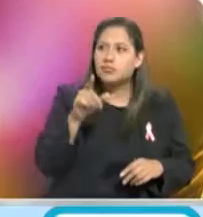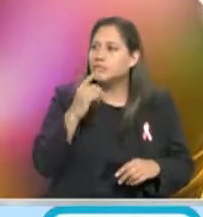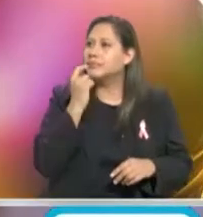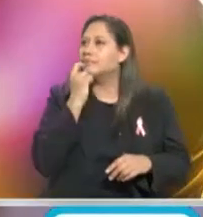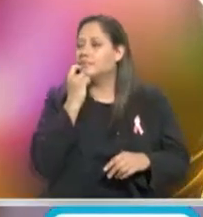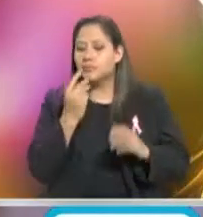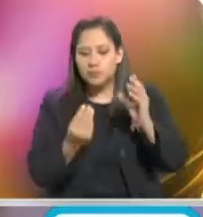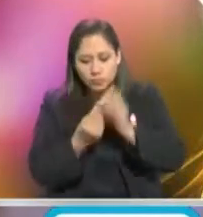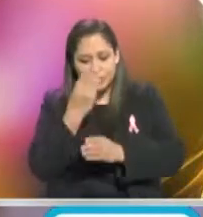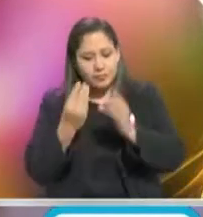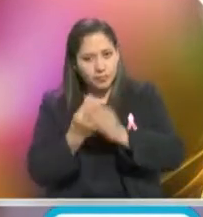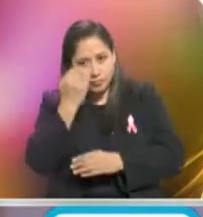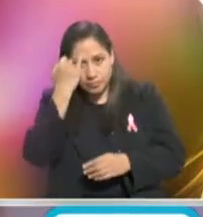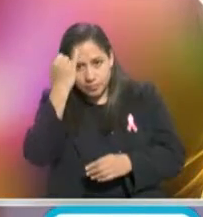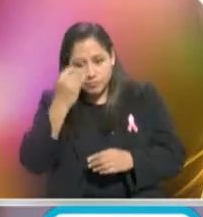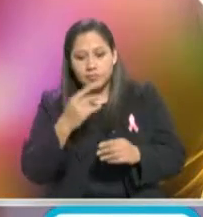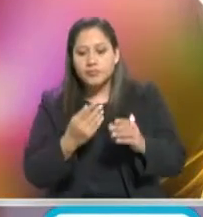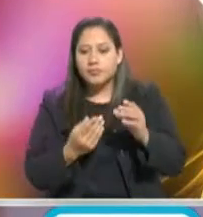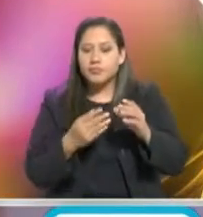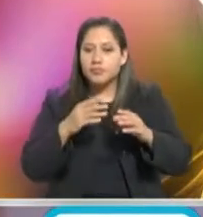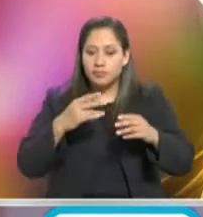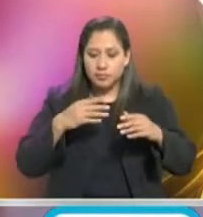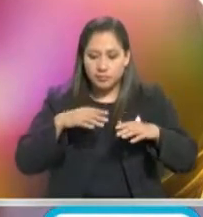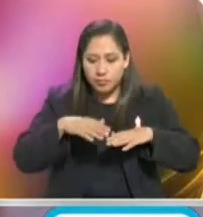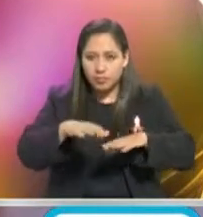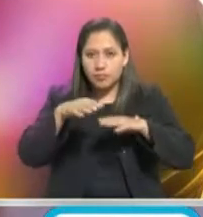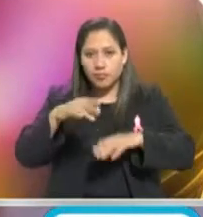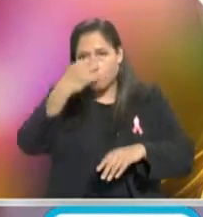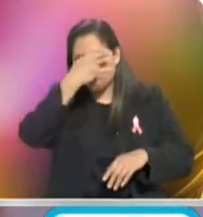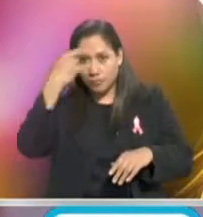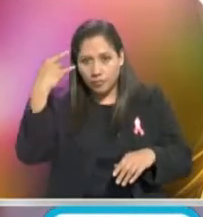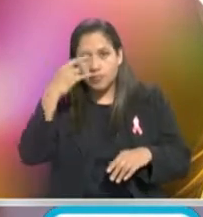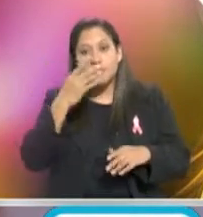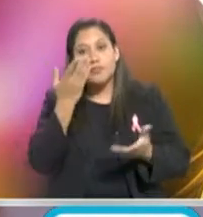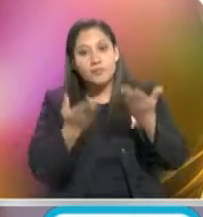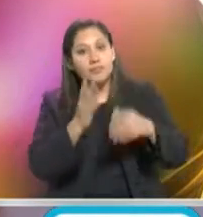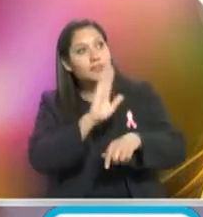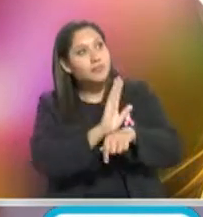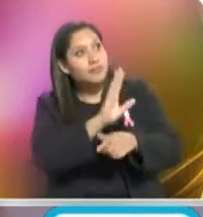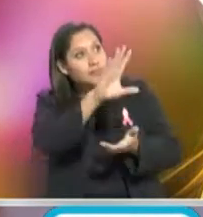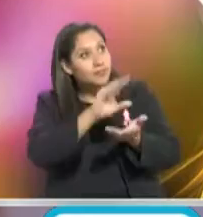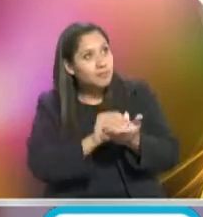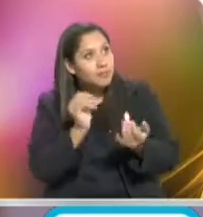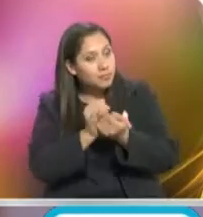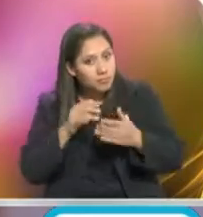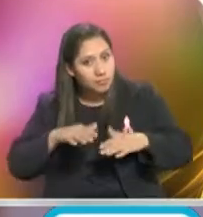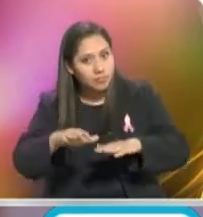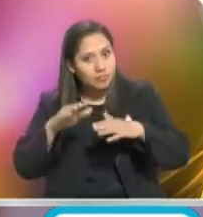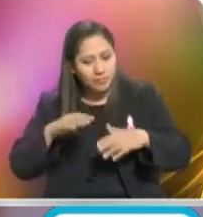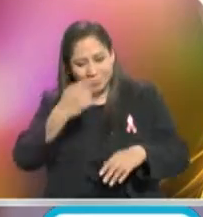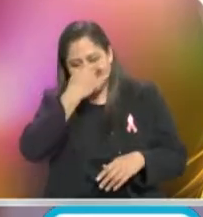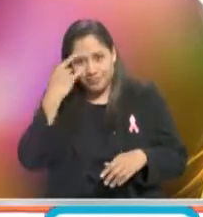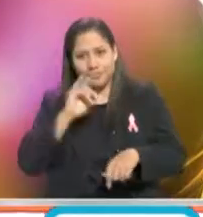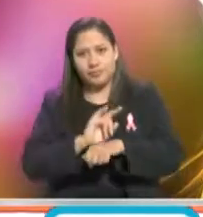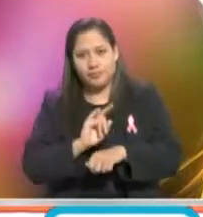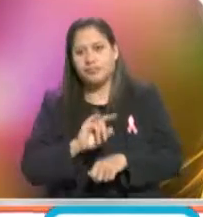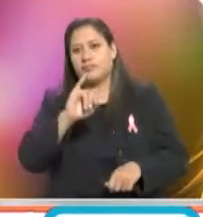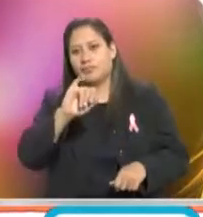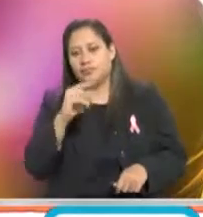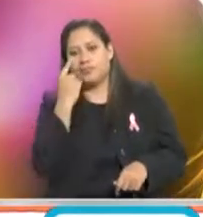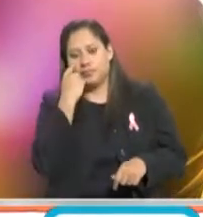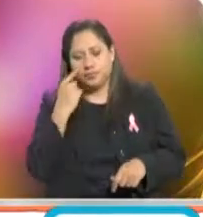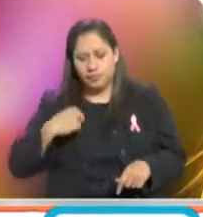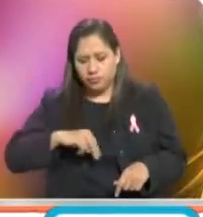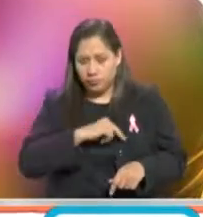estos? Es lo que mencionabas de los disfraces, que año con año, según van saliendo las películas, ¿ustedes también la van adaptando? Las vamos adaptando, sí. Aquí